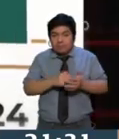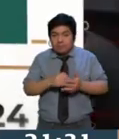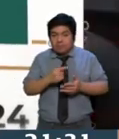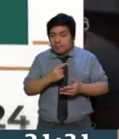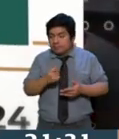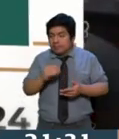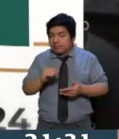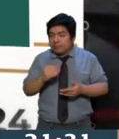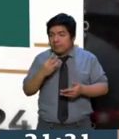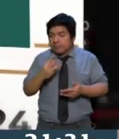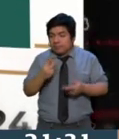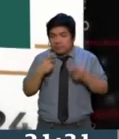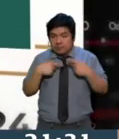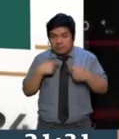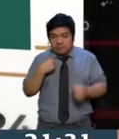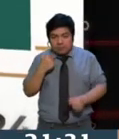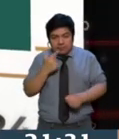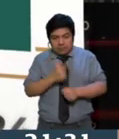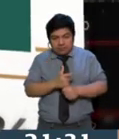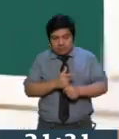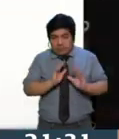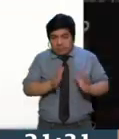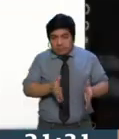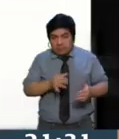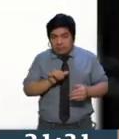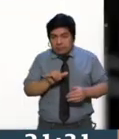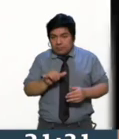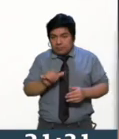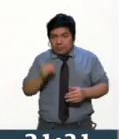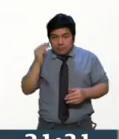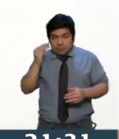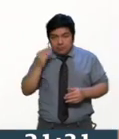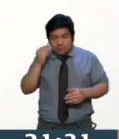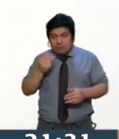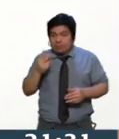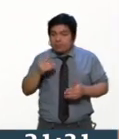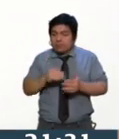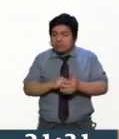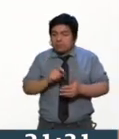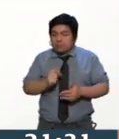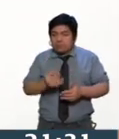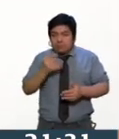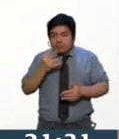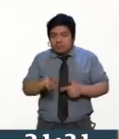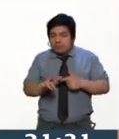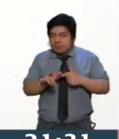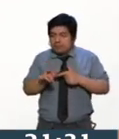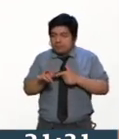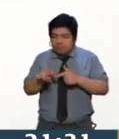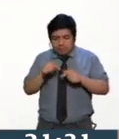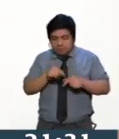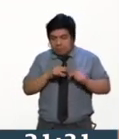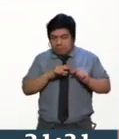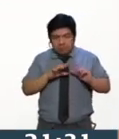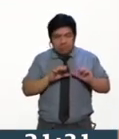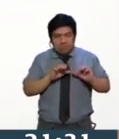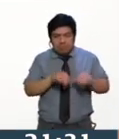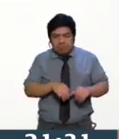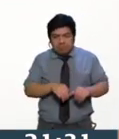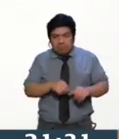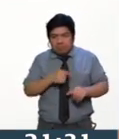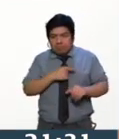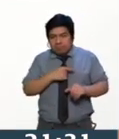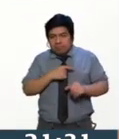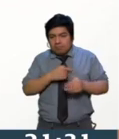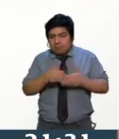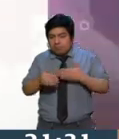personas encontradas y localizadas hasta el 16 de marzo de 2024 continúan en el registro. Solo se